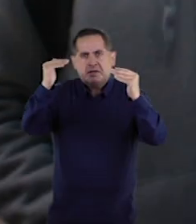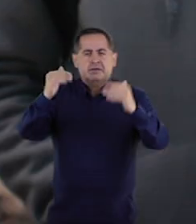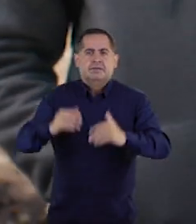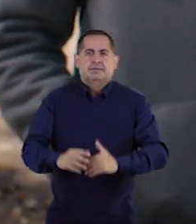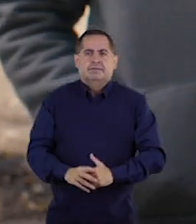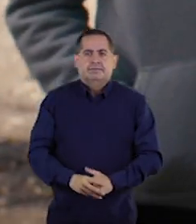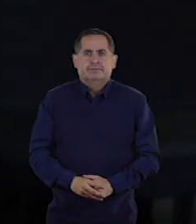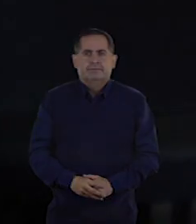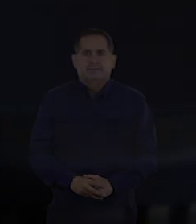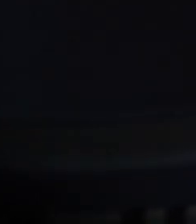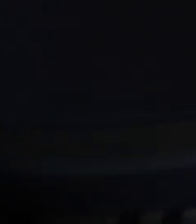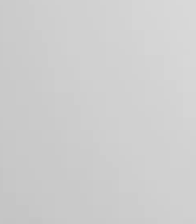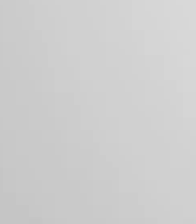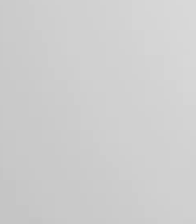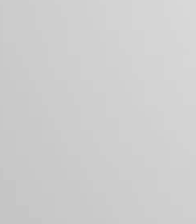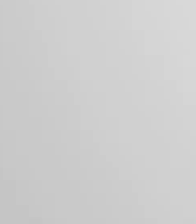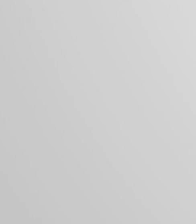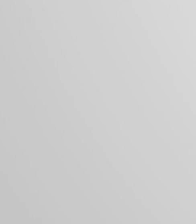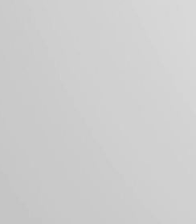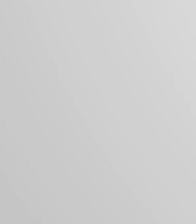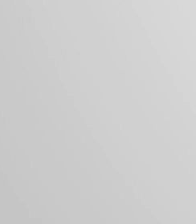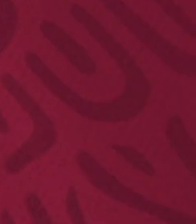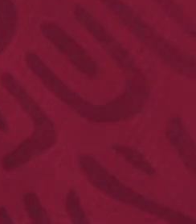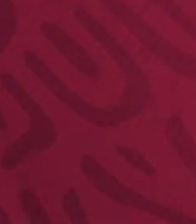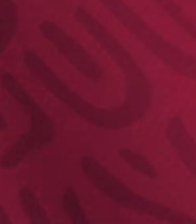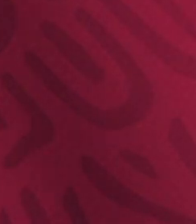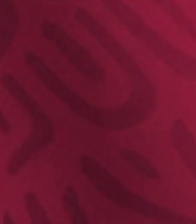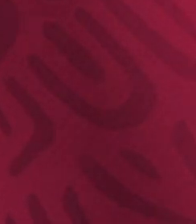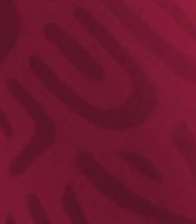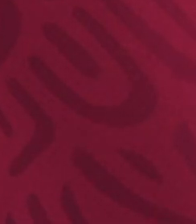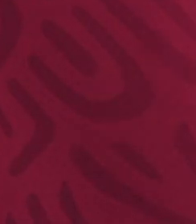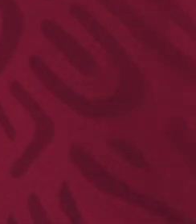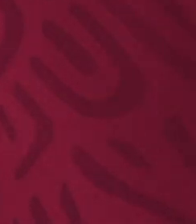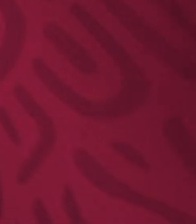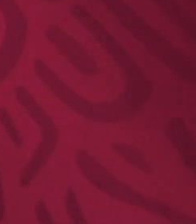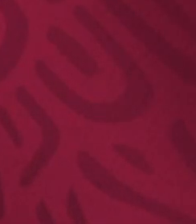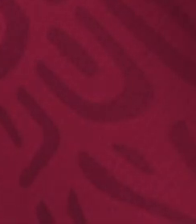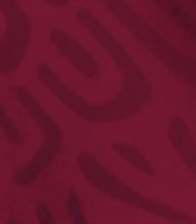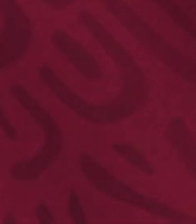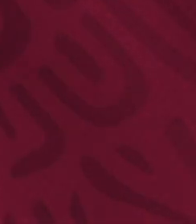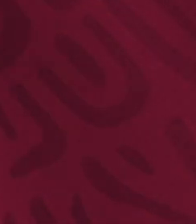mañana. Eres grande. Gobierno de México.